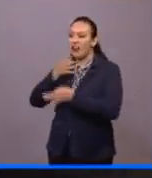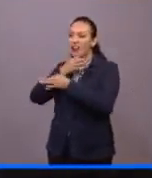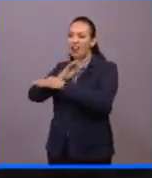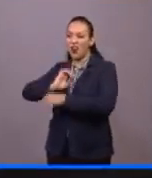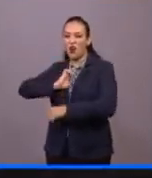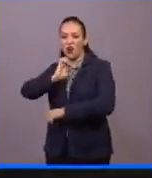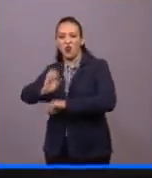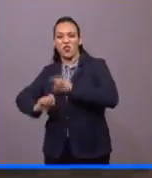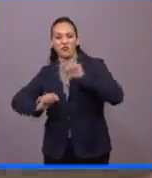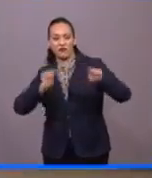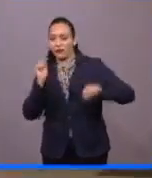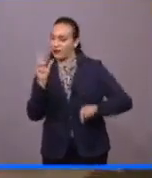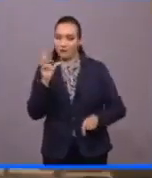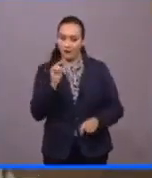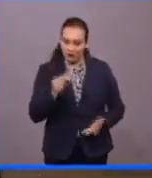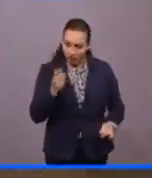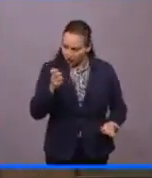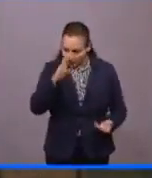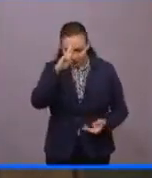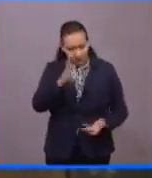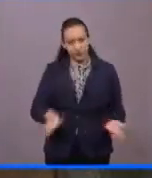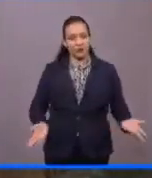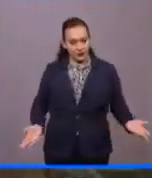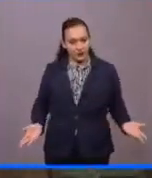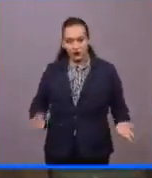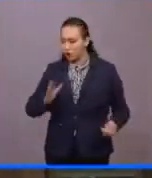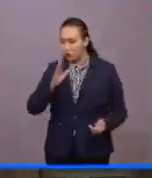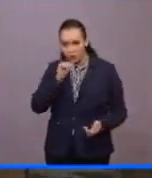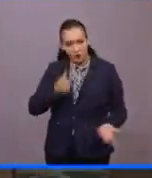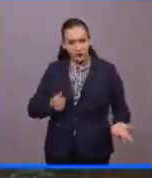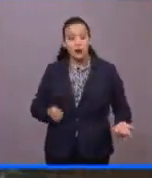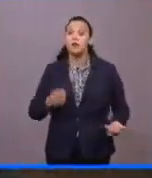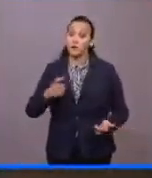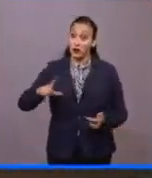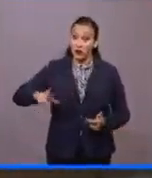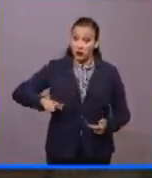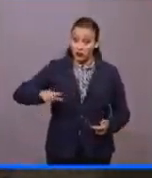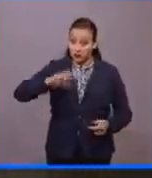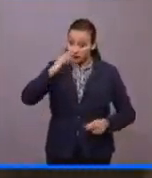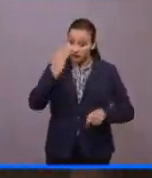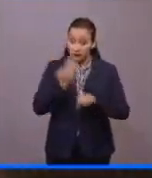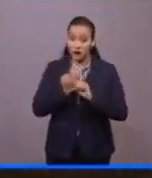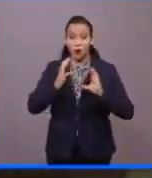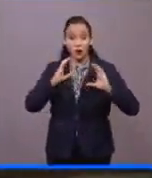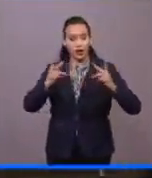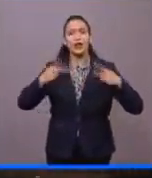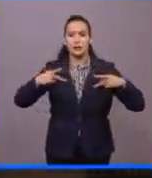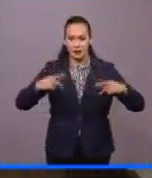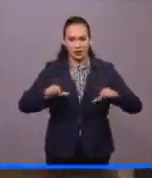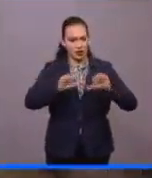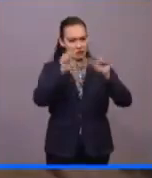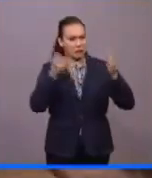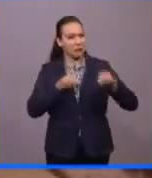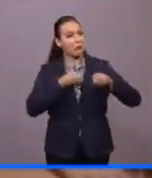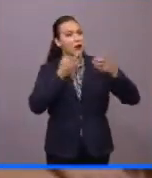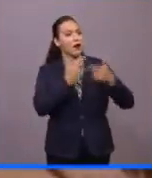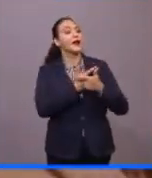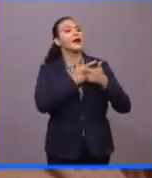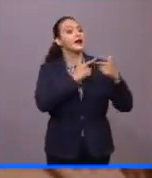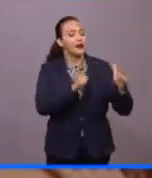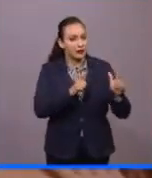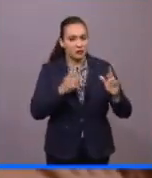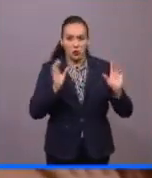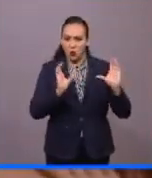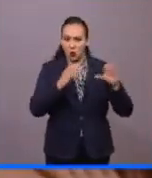discriminación. Además, es obligación de los estados proteger la libertad de expresión y la manifestación cultural, así